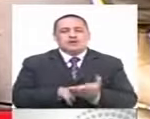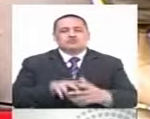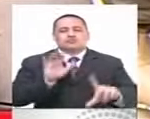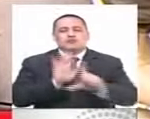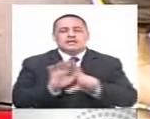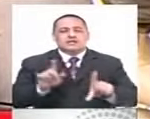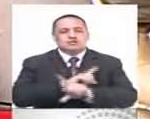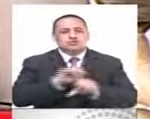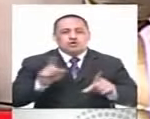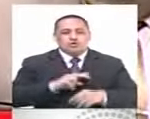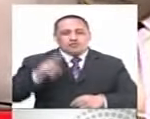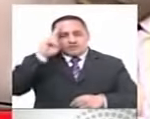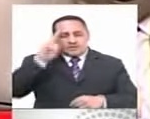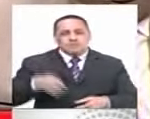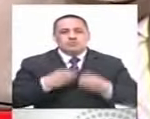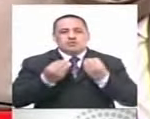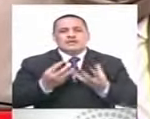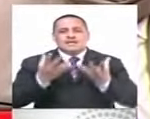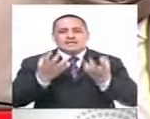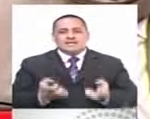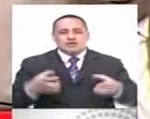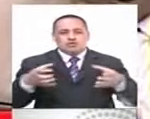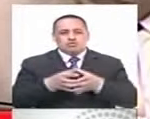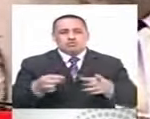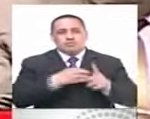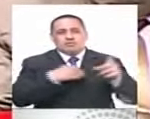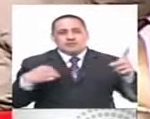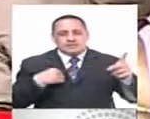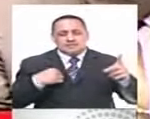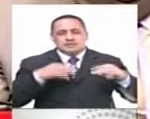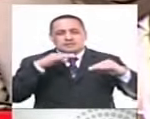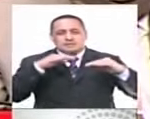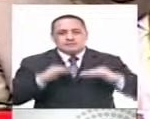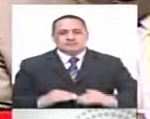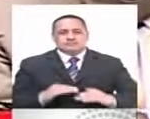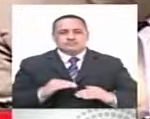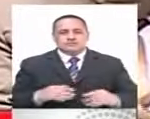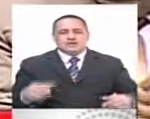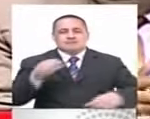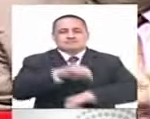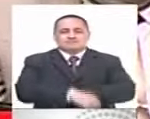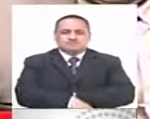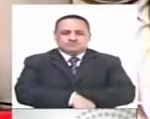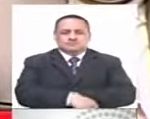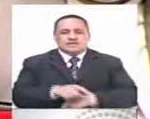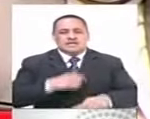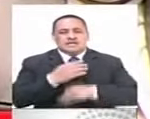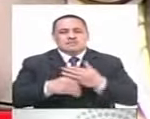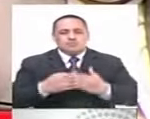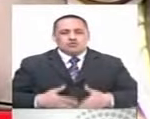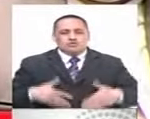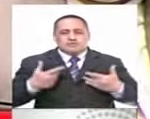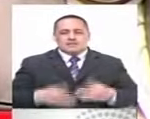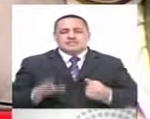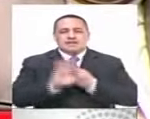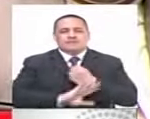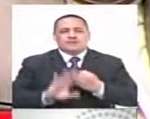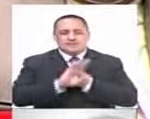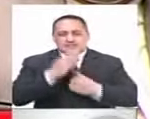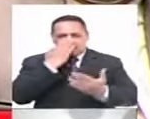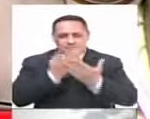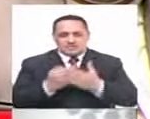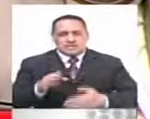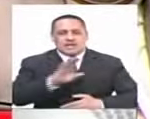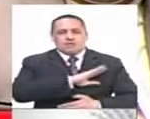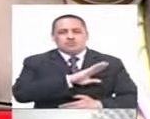no confianza porque quieren un poder ejecutivo inerme, a los brazos atados y sin la posibilidad de defensa frente al